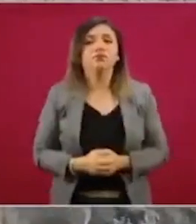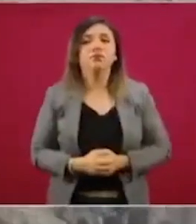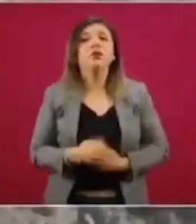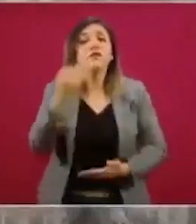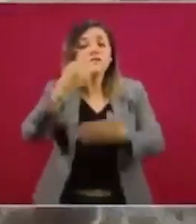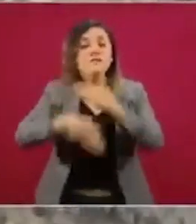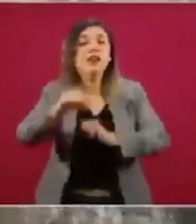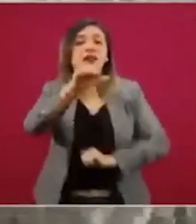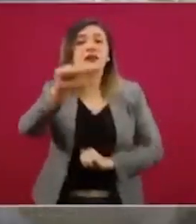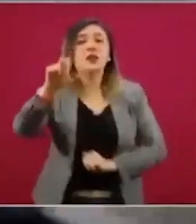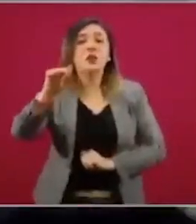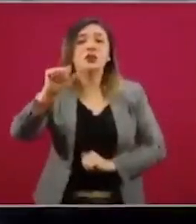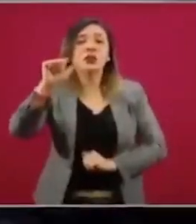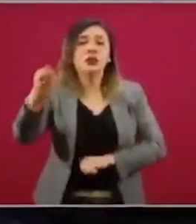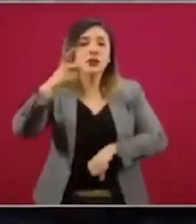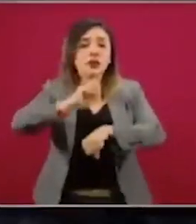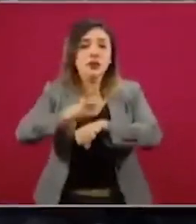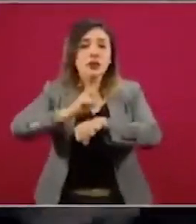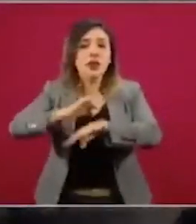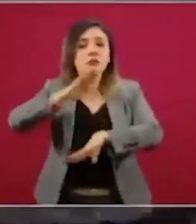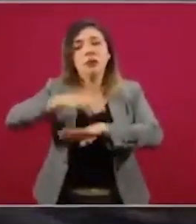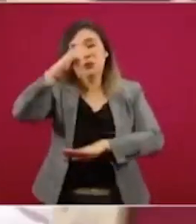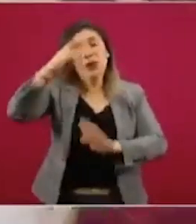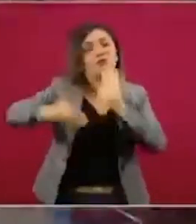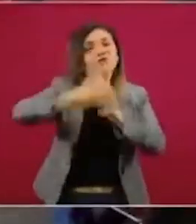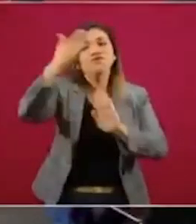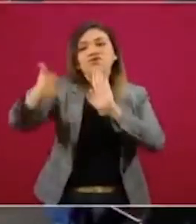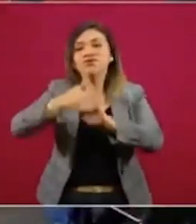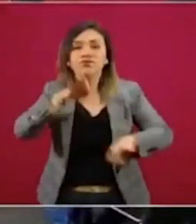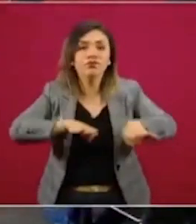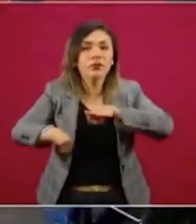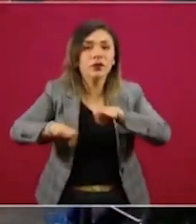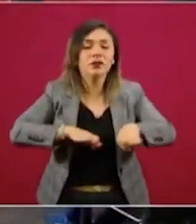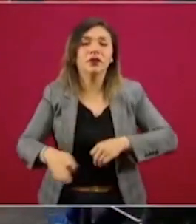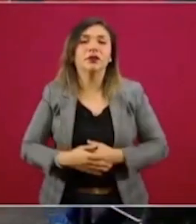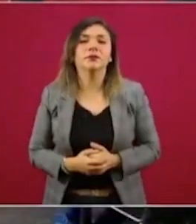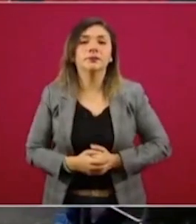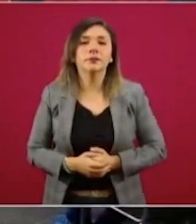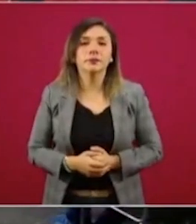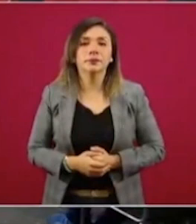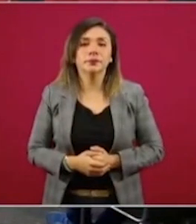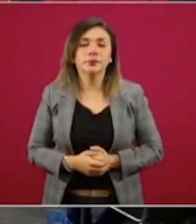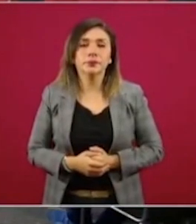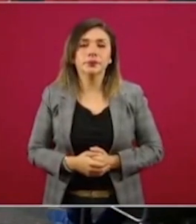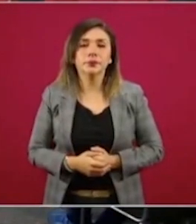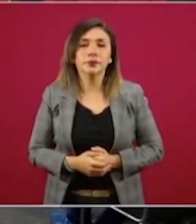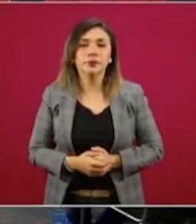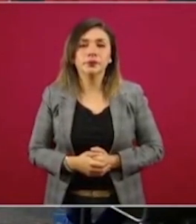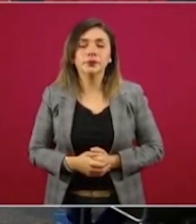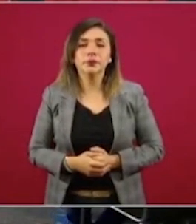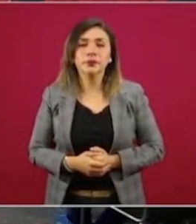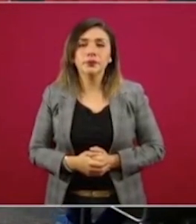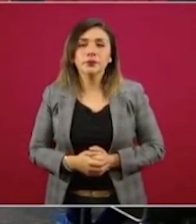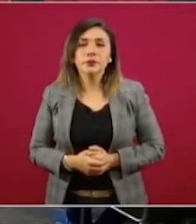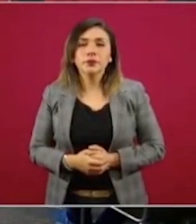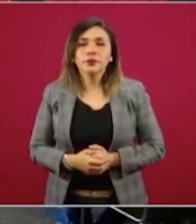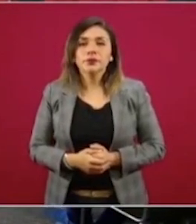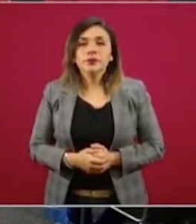Faltan 686 días de construcción. Gobierno de México.